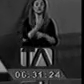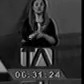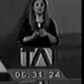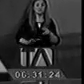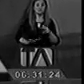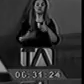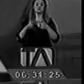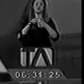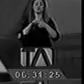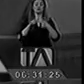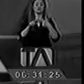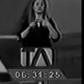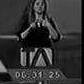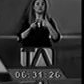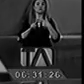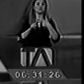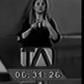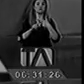Correa,